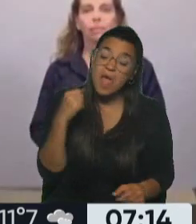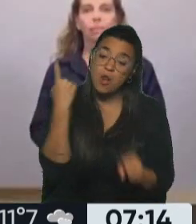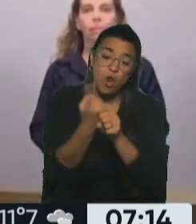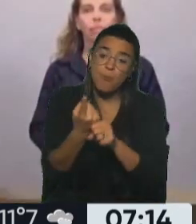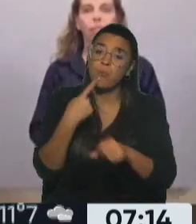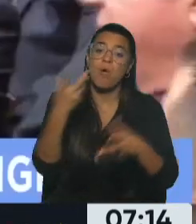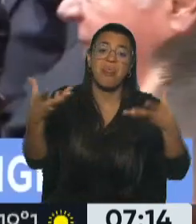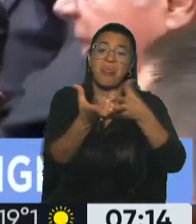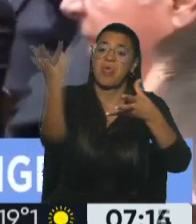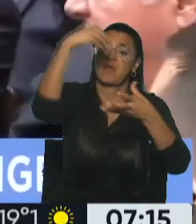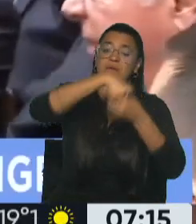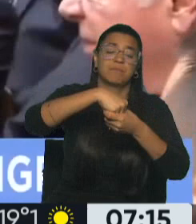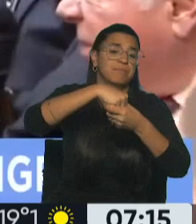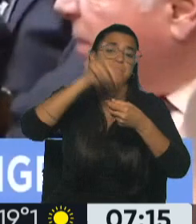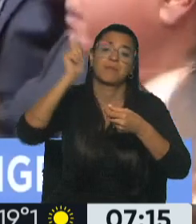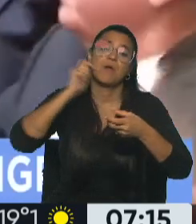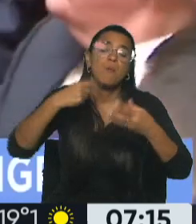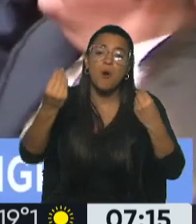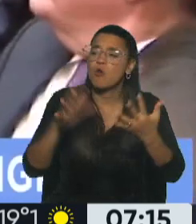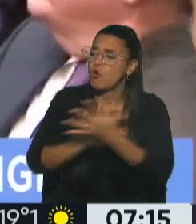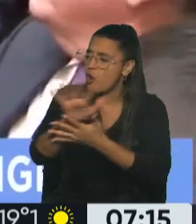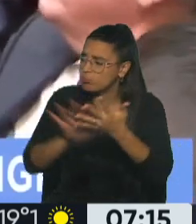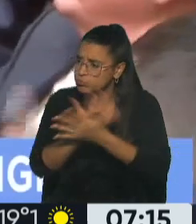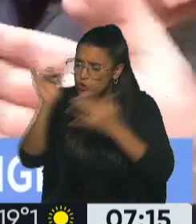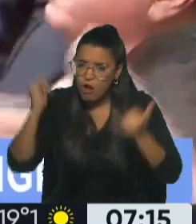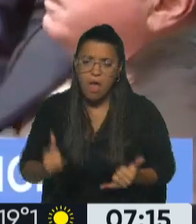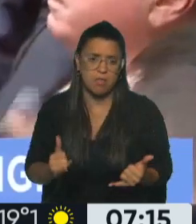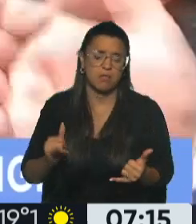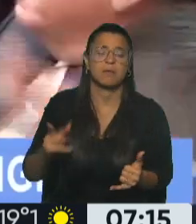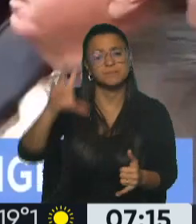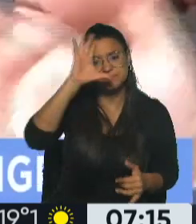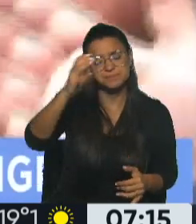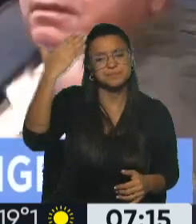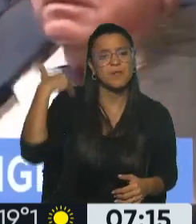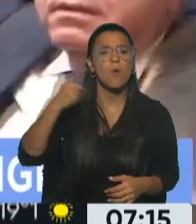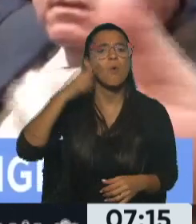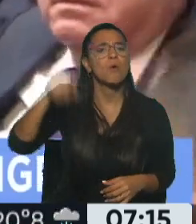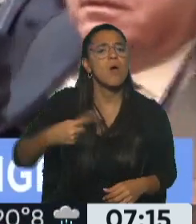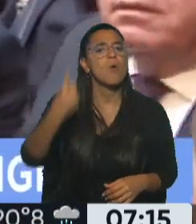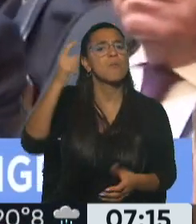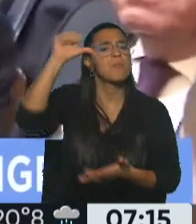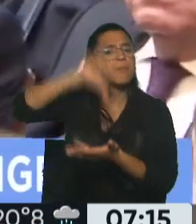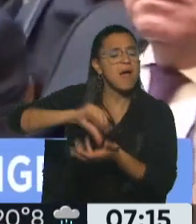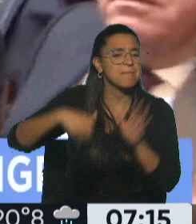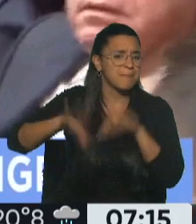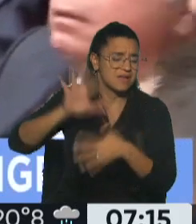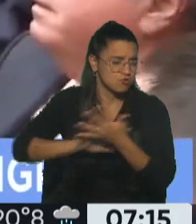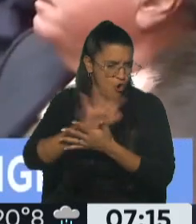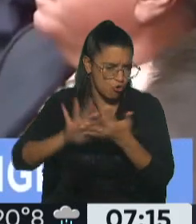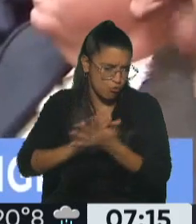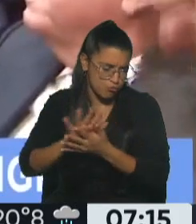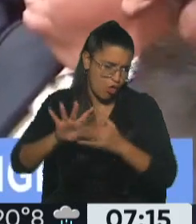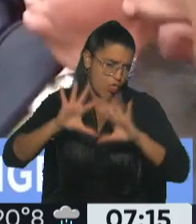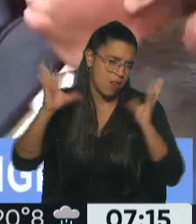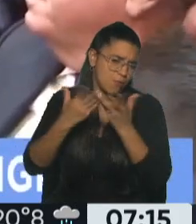Unión porque tiene altos estándares de corrupción recordemos eh Ucrania Era uno de los países más corruptos del mundo